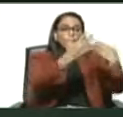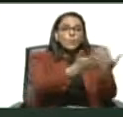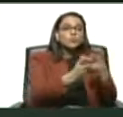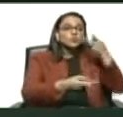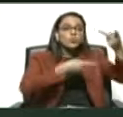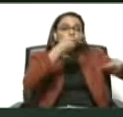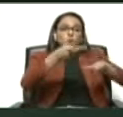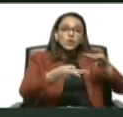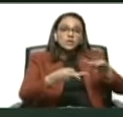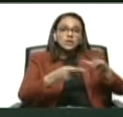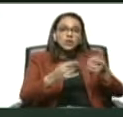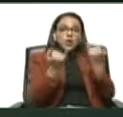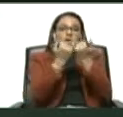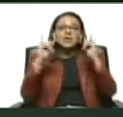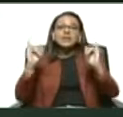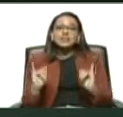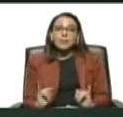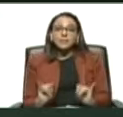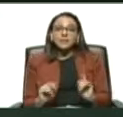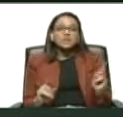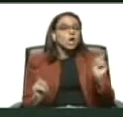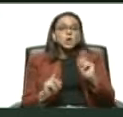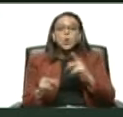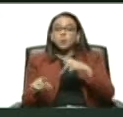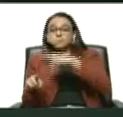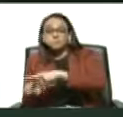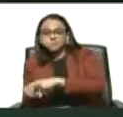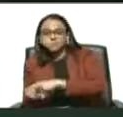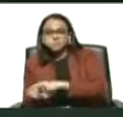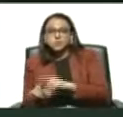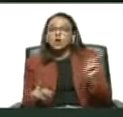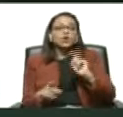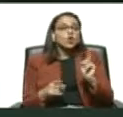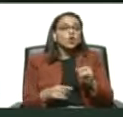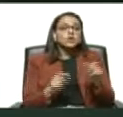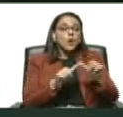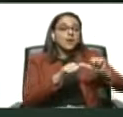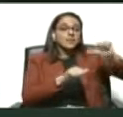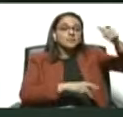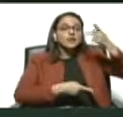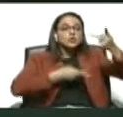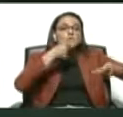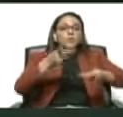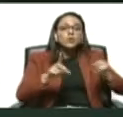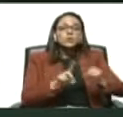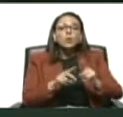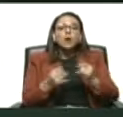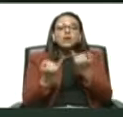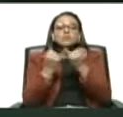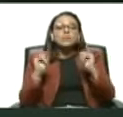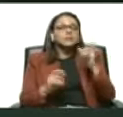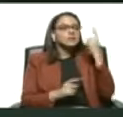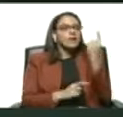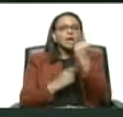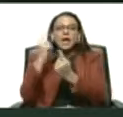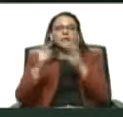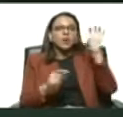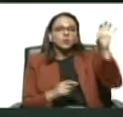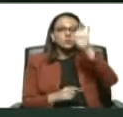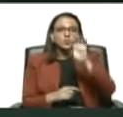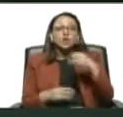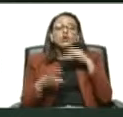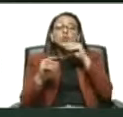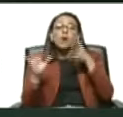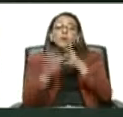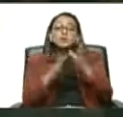independiente y un desarrollo geopolítico soberano. Bueno, yo decía, aterricemos un poco en América Latina y el Caribe, porque los